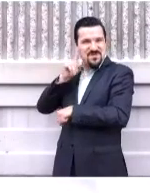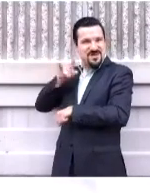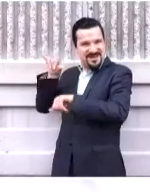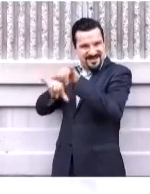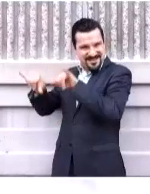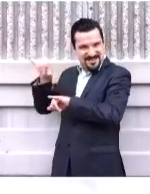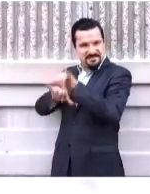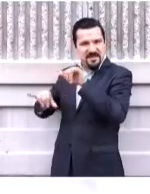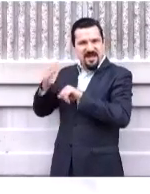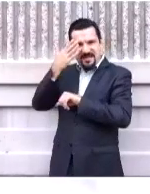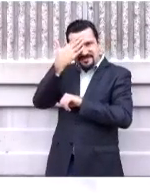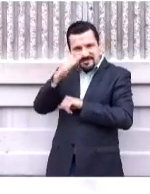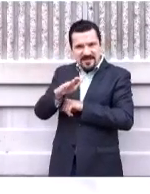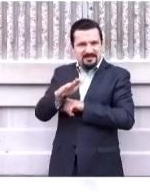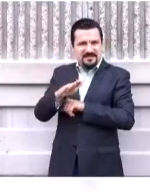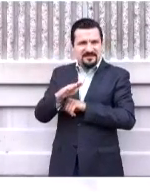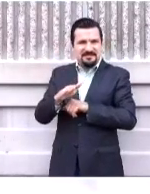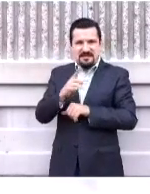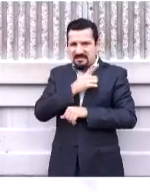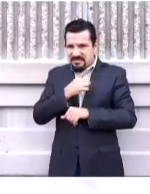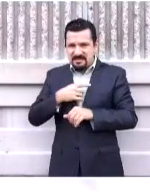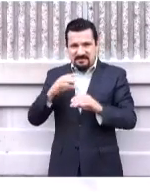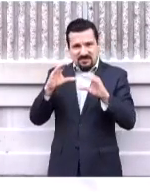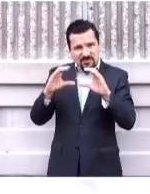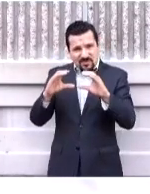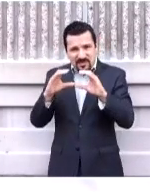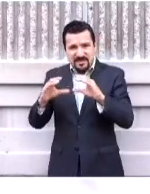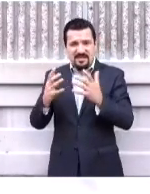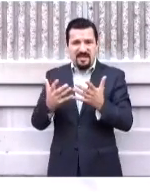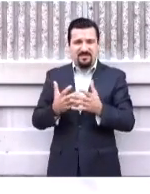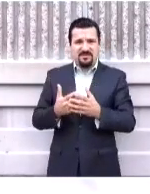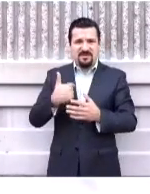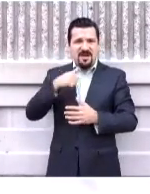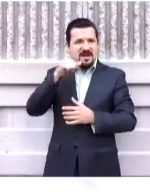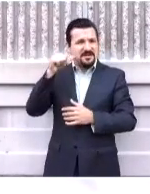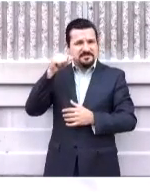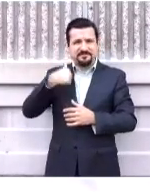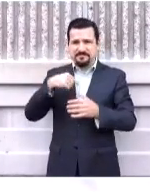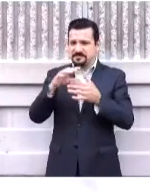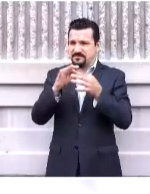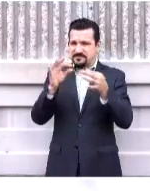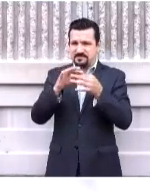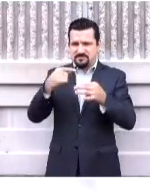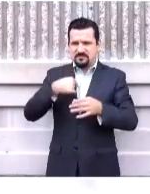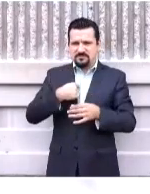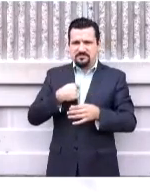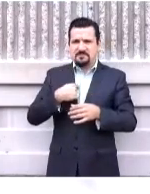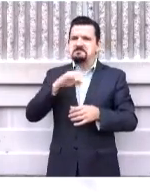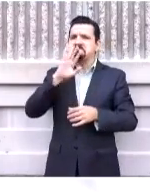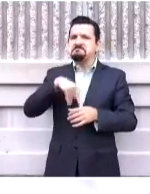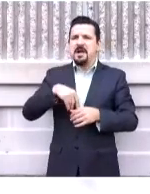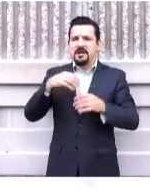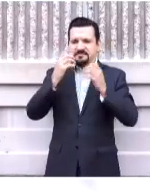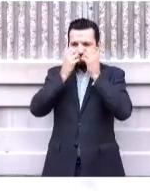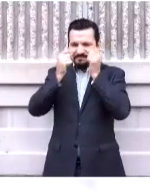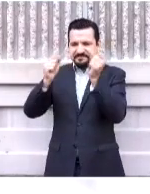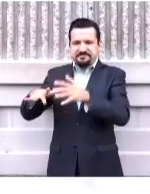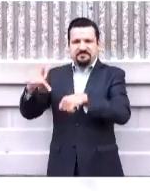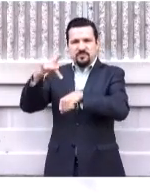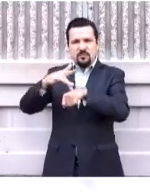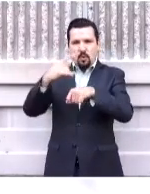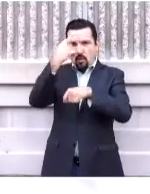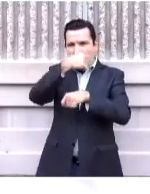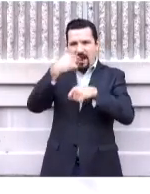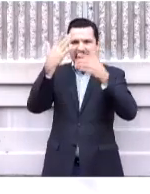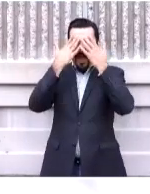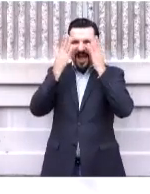vieron ustedes que ayer les comentaba que si yo me quito el cubrebocas de forma inapropiada y toco la cara